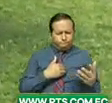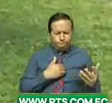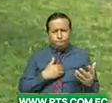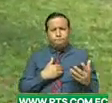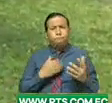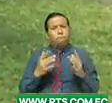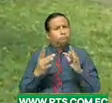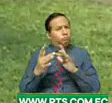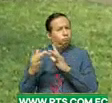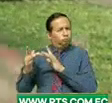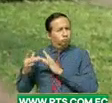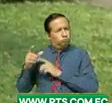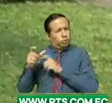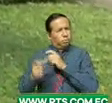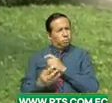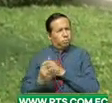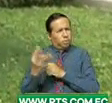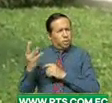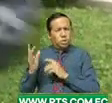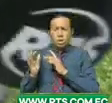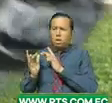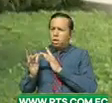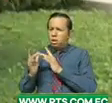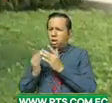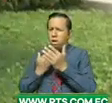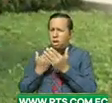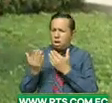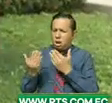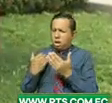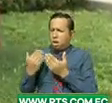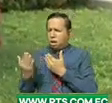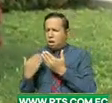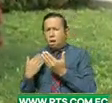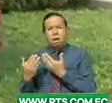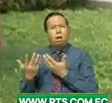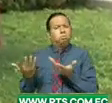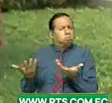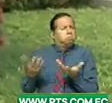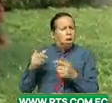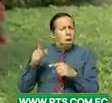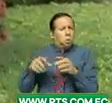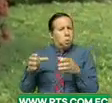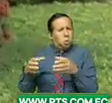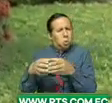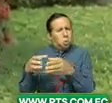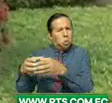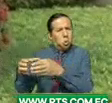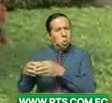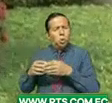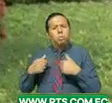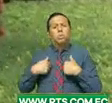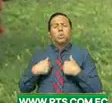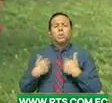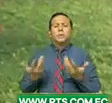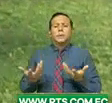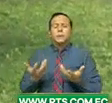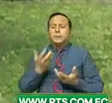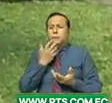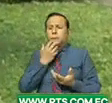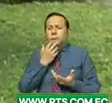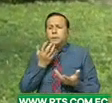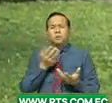con diferentes personas, fundaciones, personas, incluso hasta personas del medio, traté